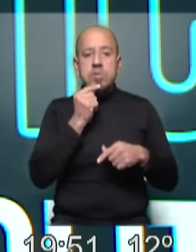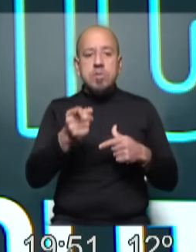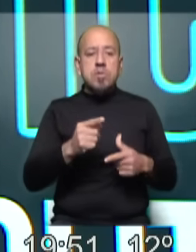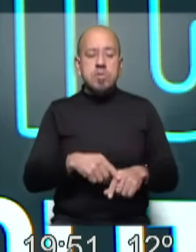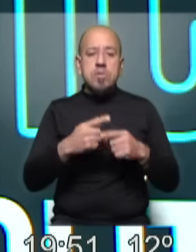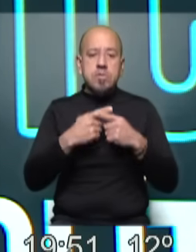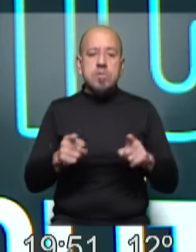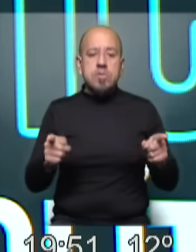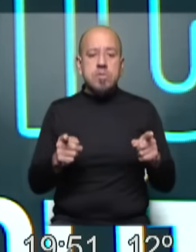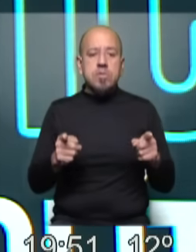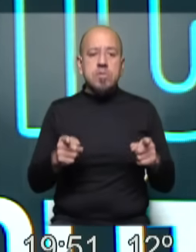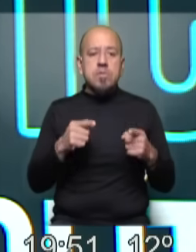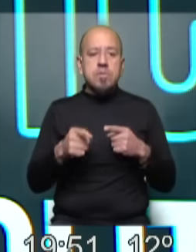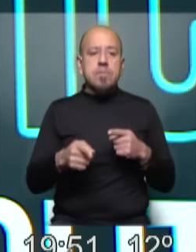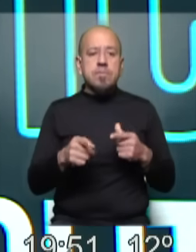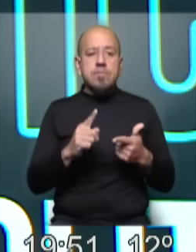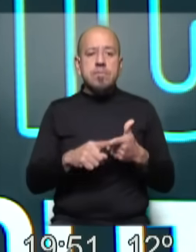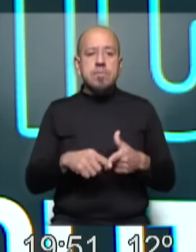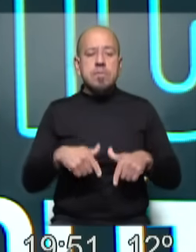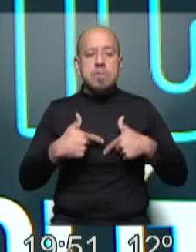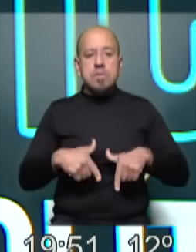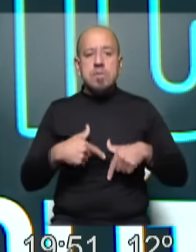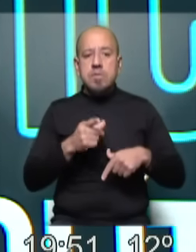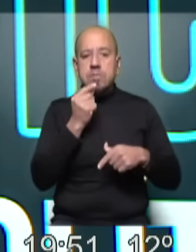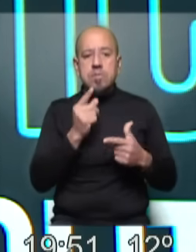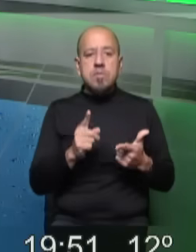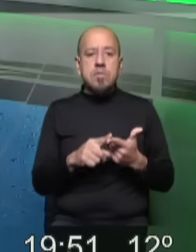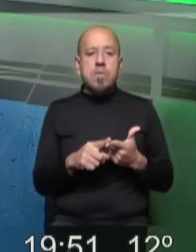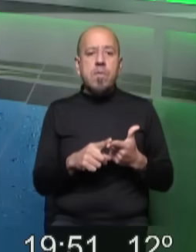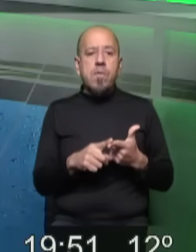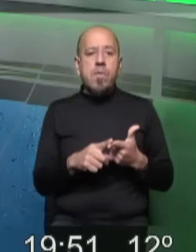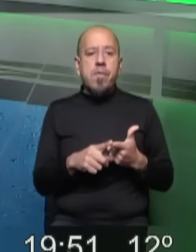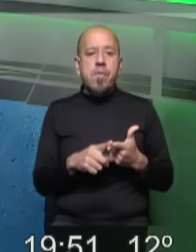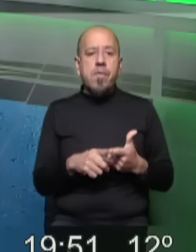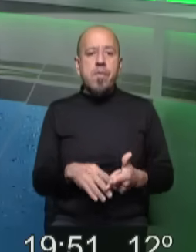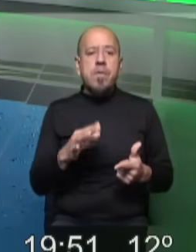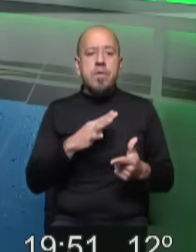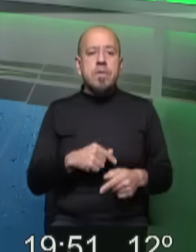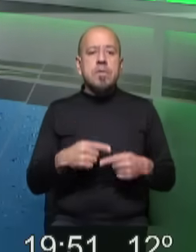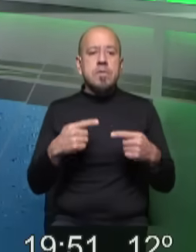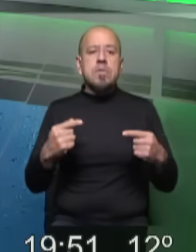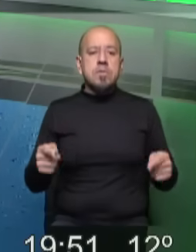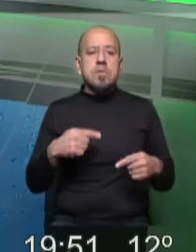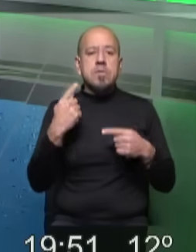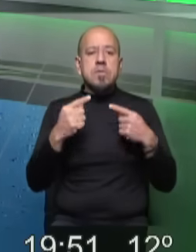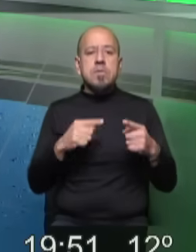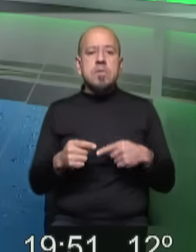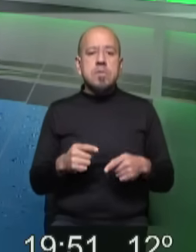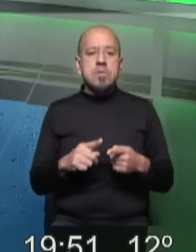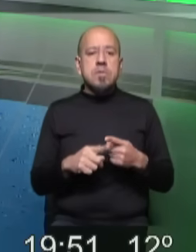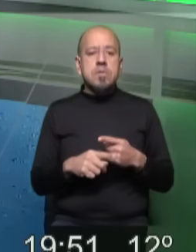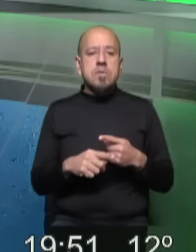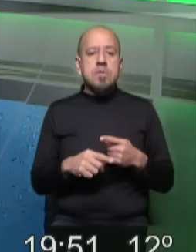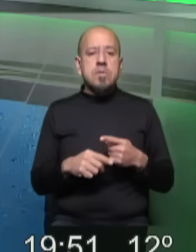cosa distinta a este caso que está involucrado el Ministerio del interior Entonces digamos hay hay cosas que son distintas y más vale no mezclarlas para que no